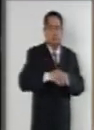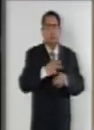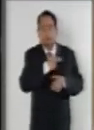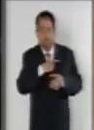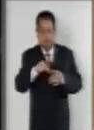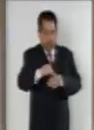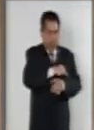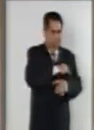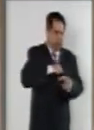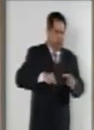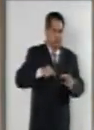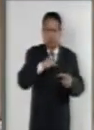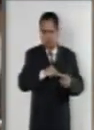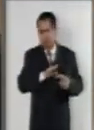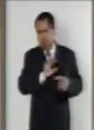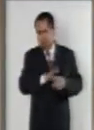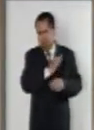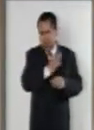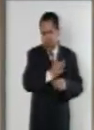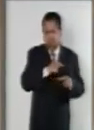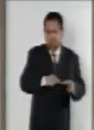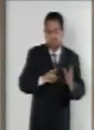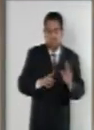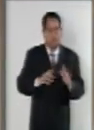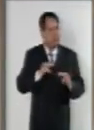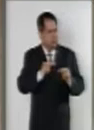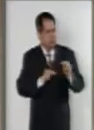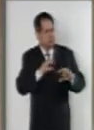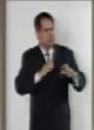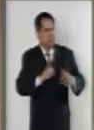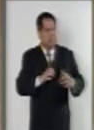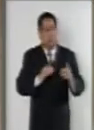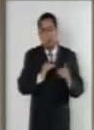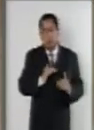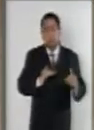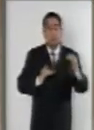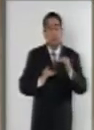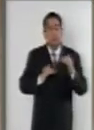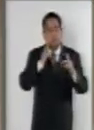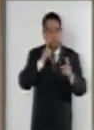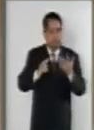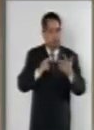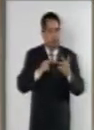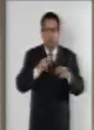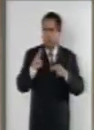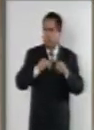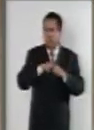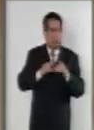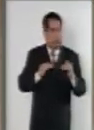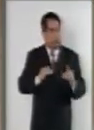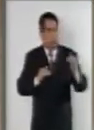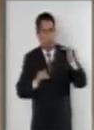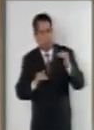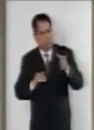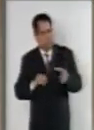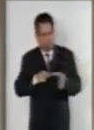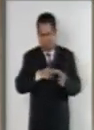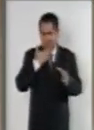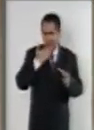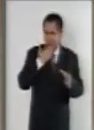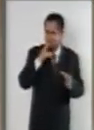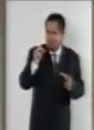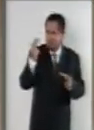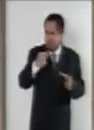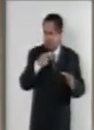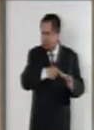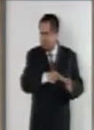ubican, y muchas de ellas tienen niveles incluso superiores a la media nacional y superiores también a